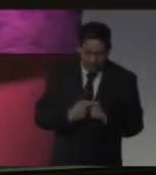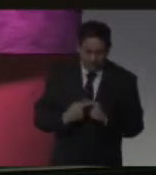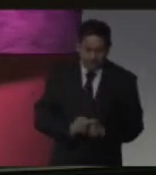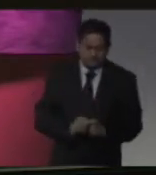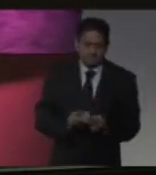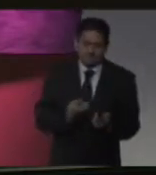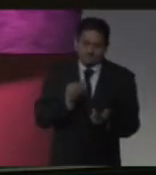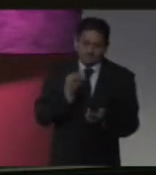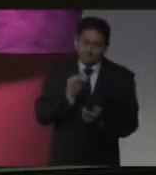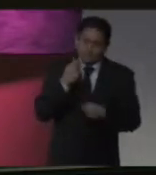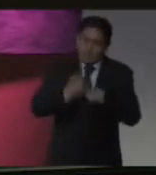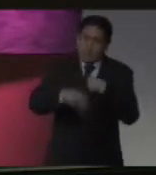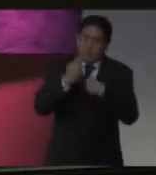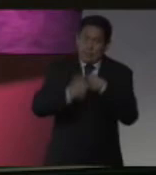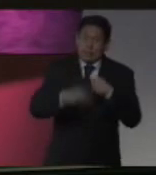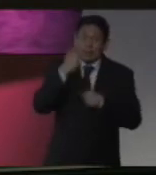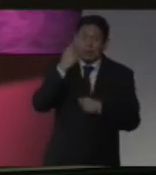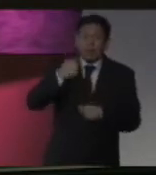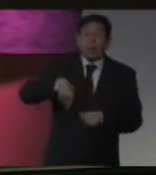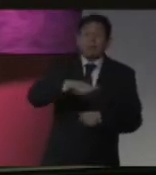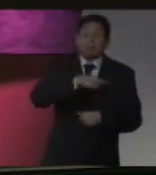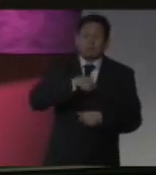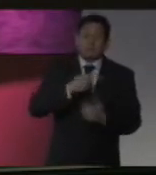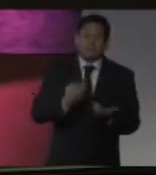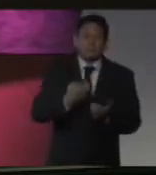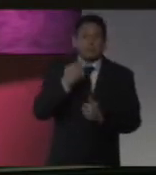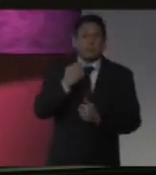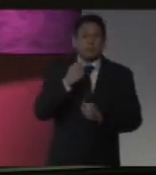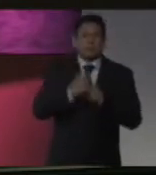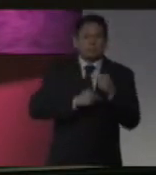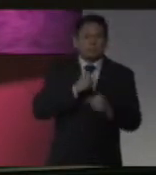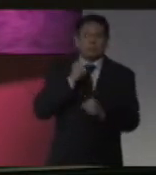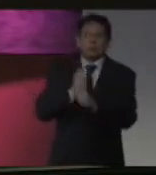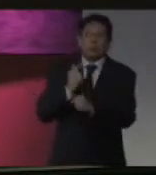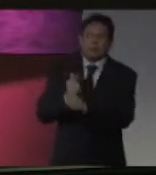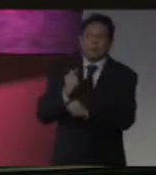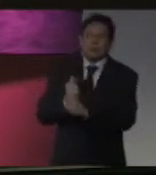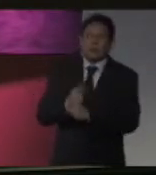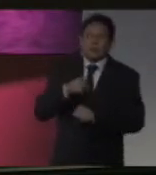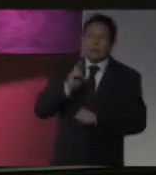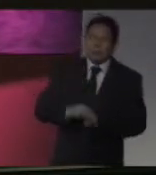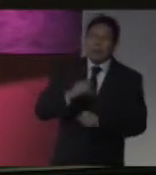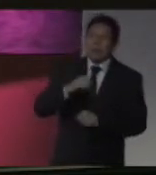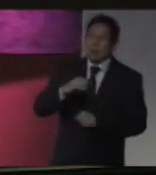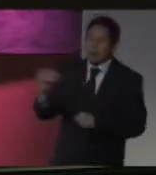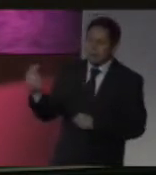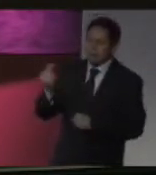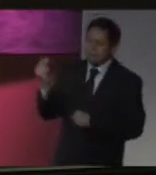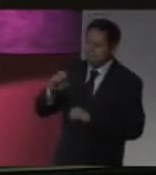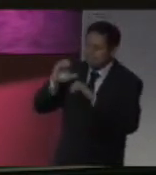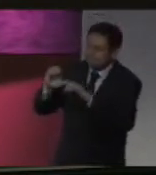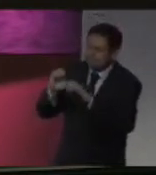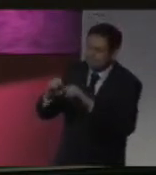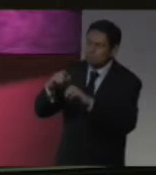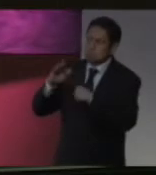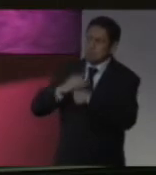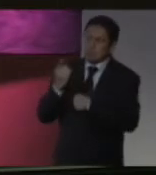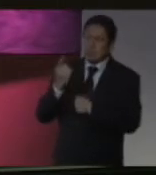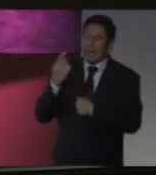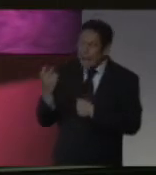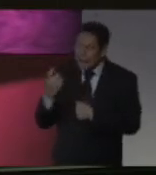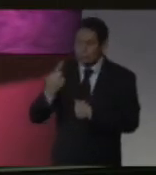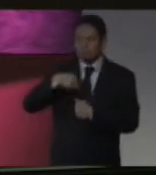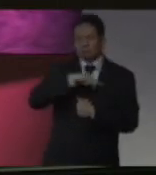cultivos. Y esa conciencia que poco a poco hemos ido cobrando en las ciudades, pues es una conciencia